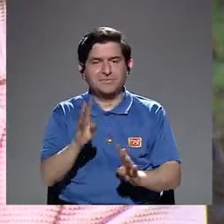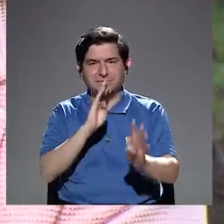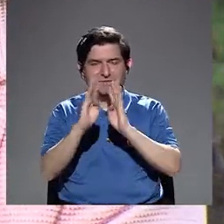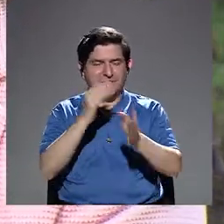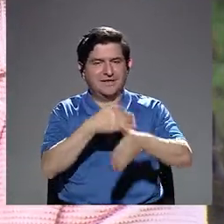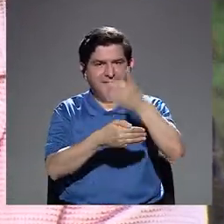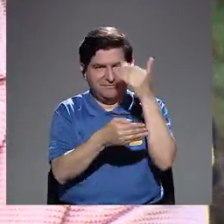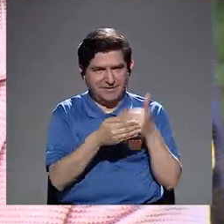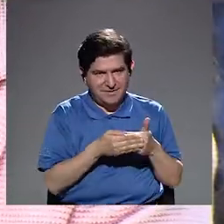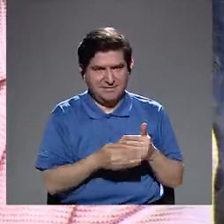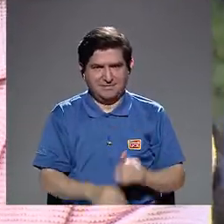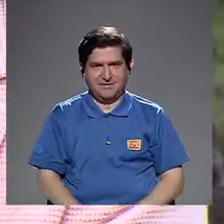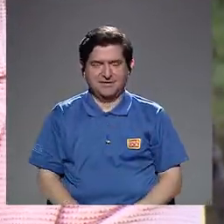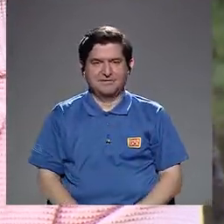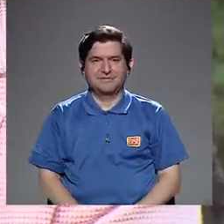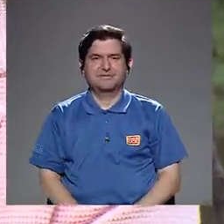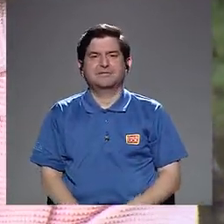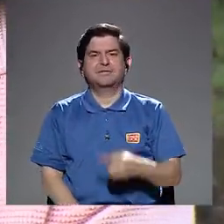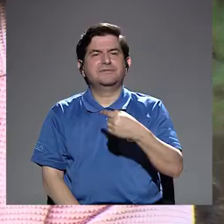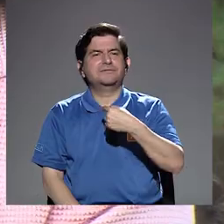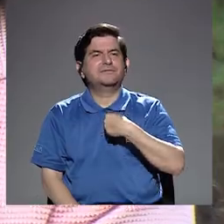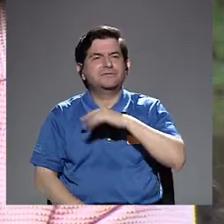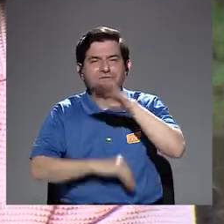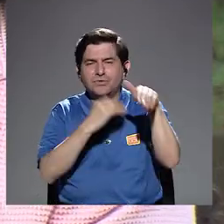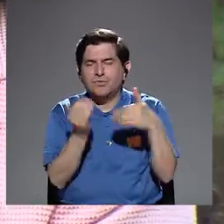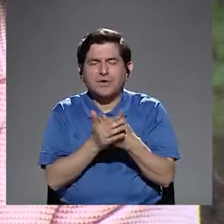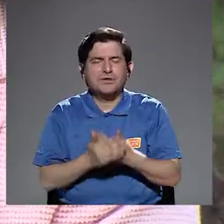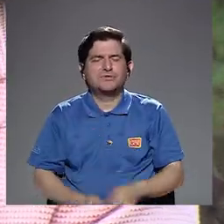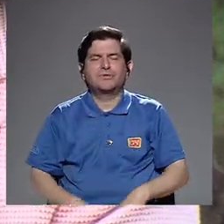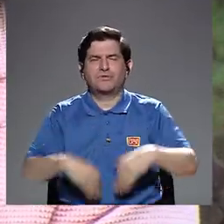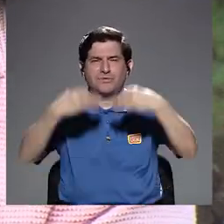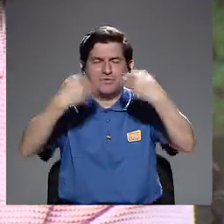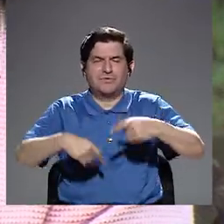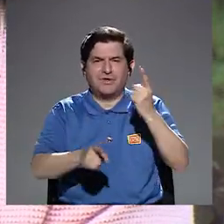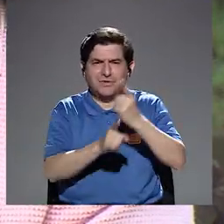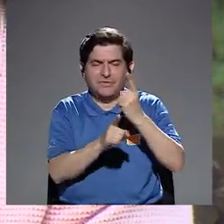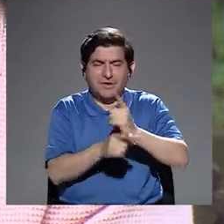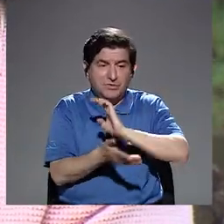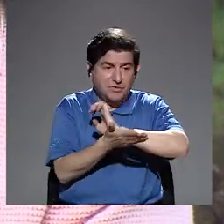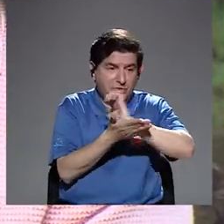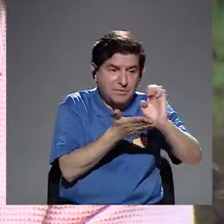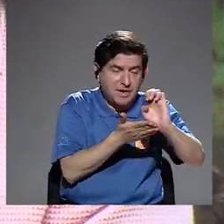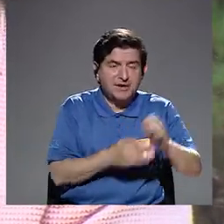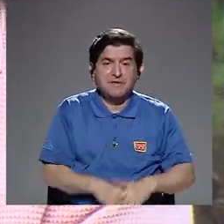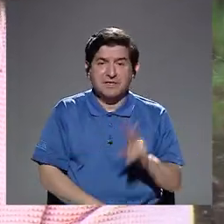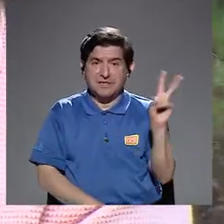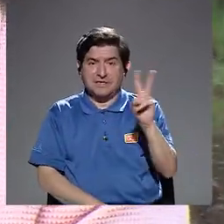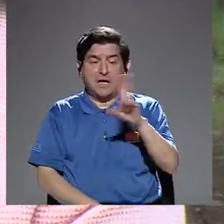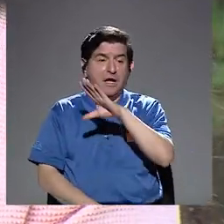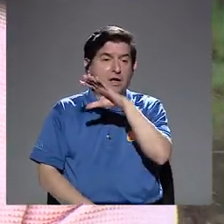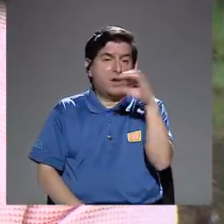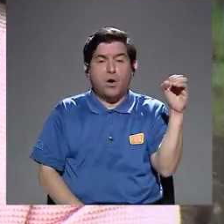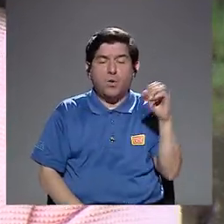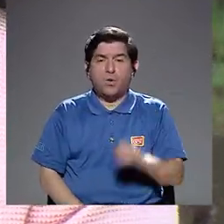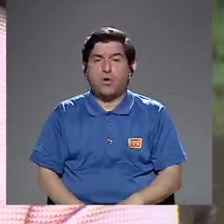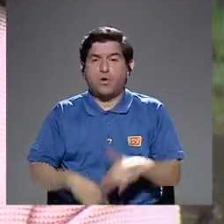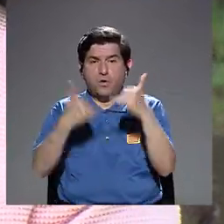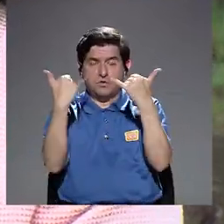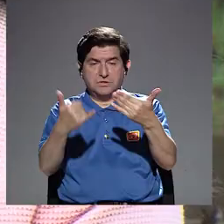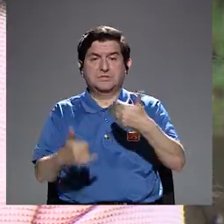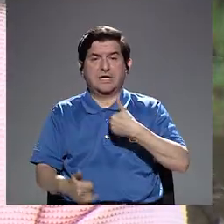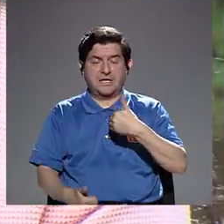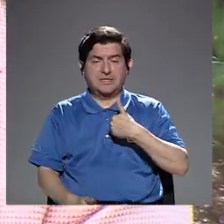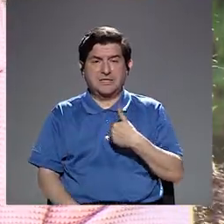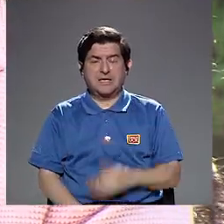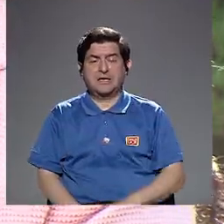nos comentabas. Porque si uno hace todas las medidas necesarias para prevenir este tipo de virus, o si eventualmente ya adquiriste